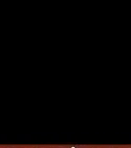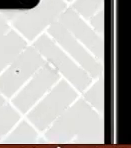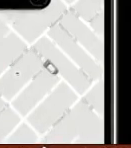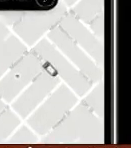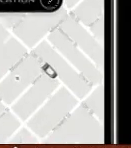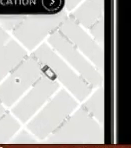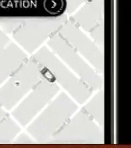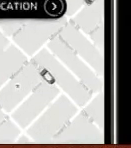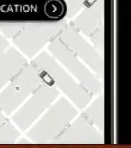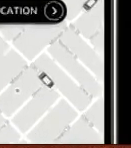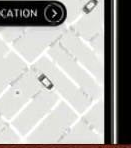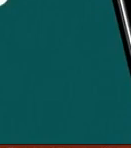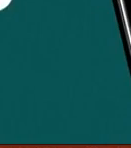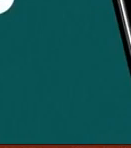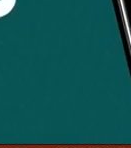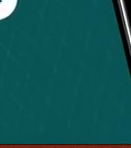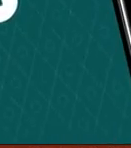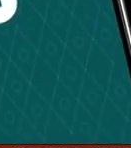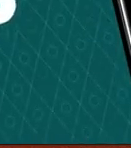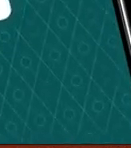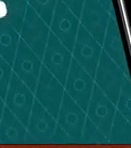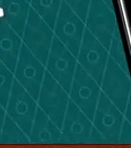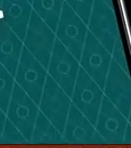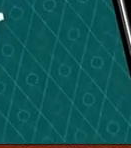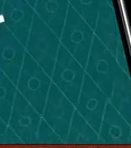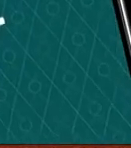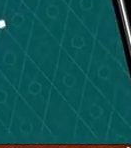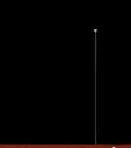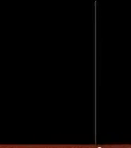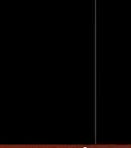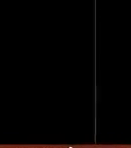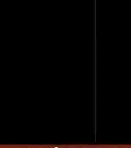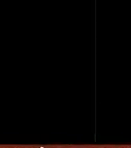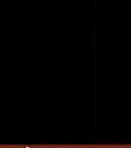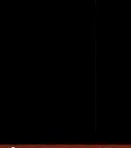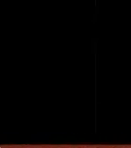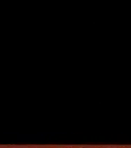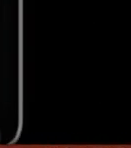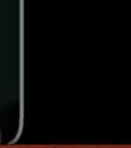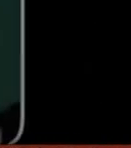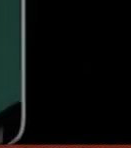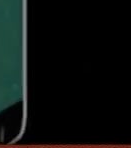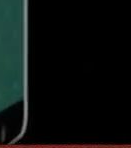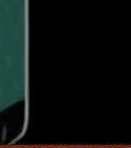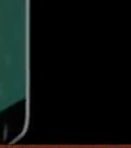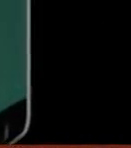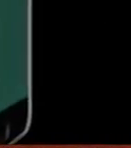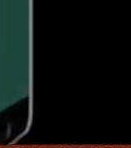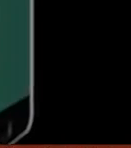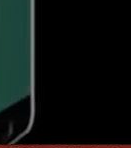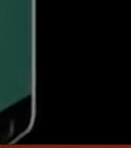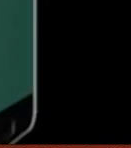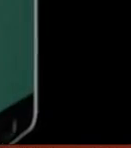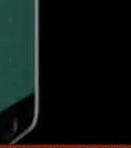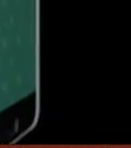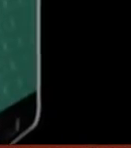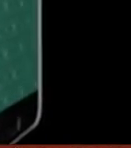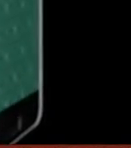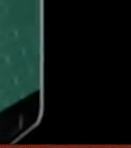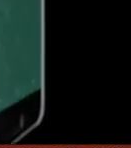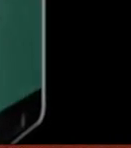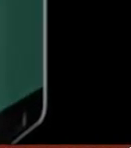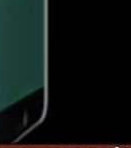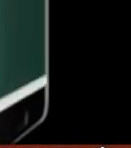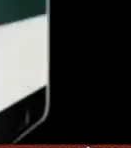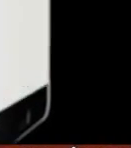se inundaron de comentarios de usuarios enfurecidos que se pronunciaban en contra del servicio. Un día antes ya habían lanzado